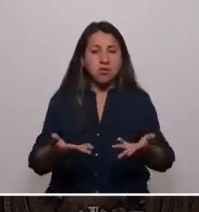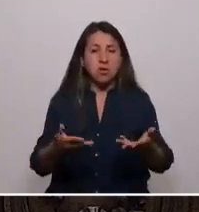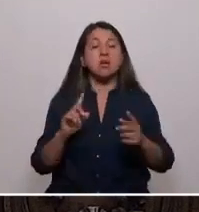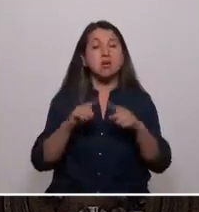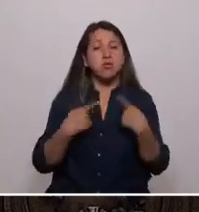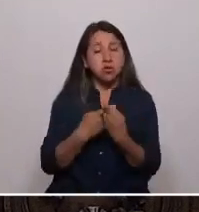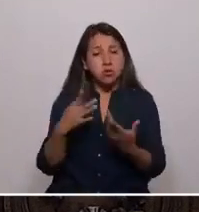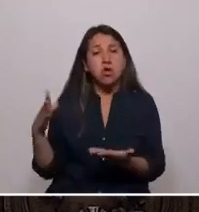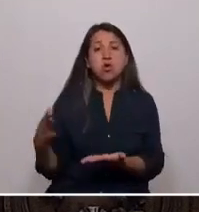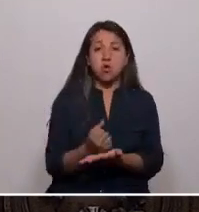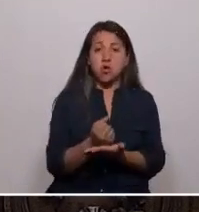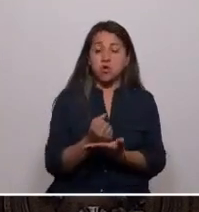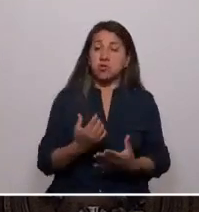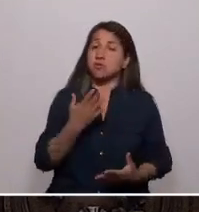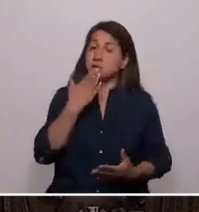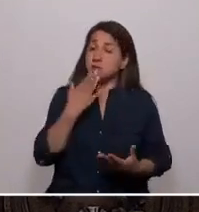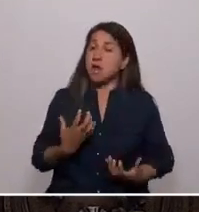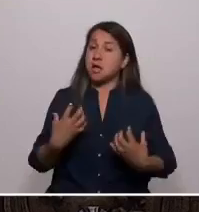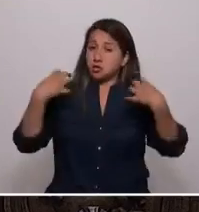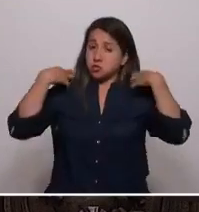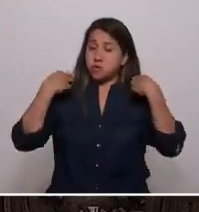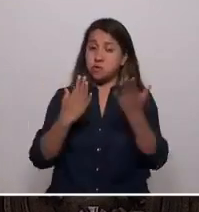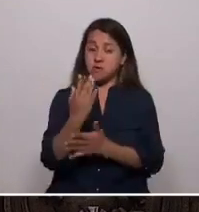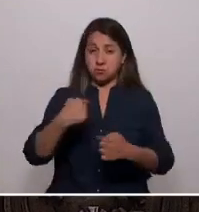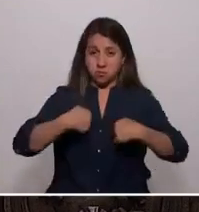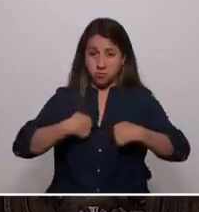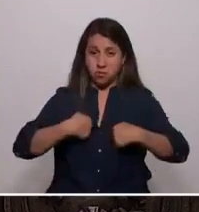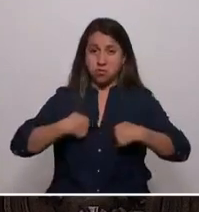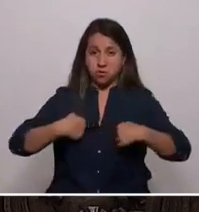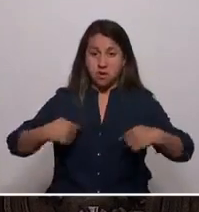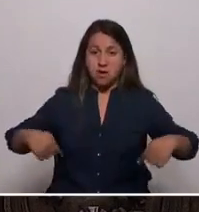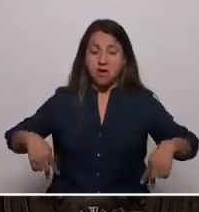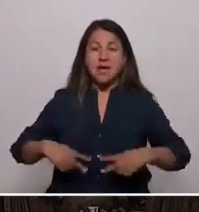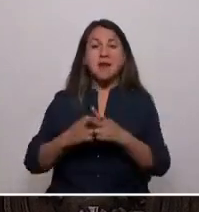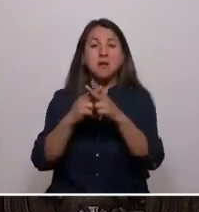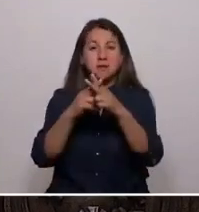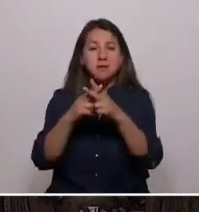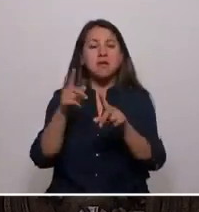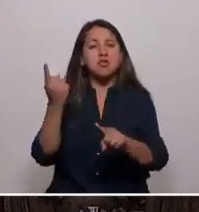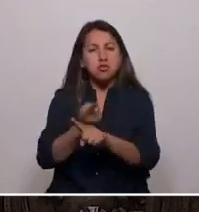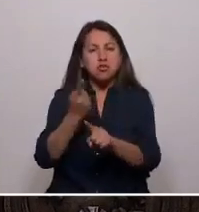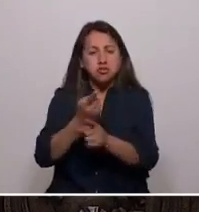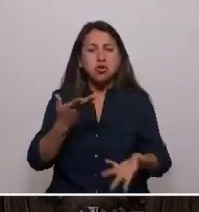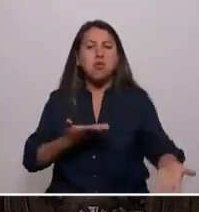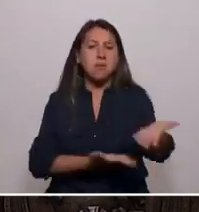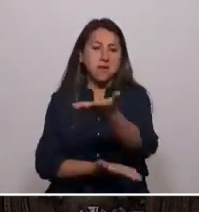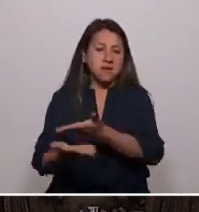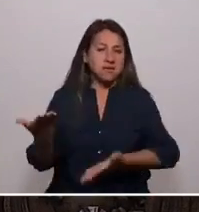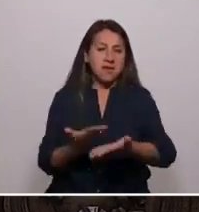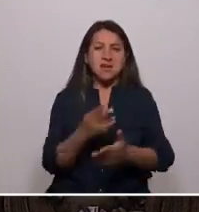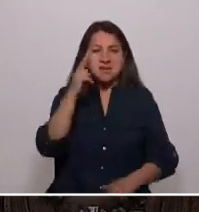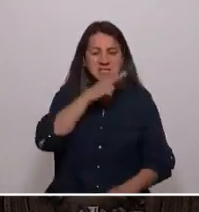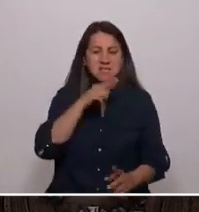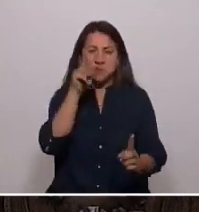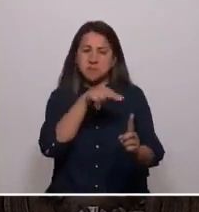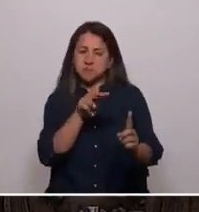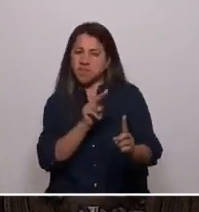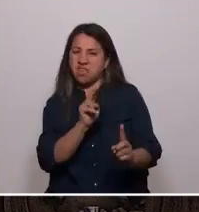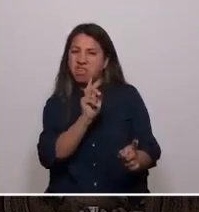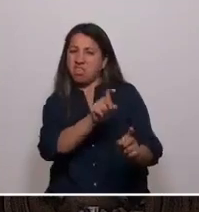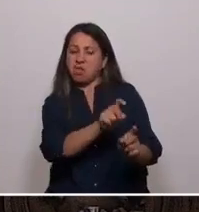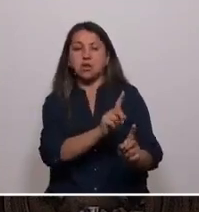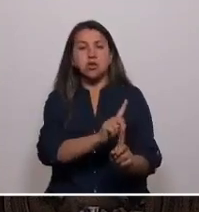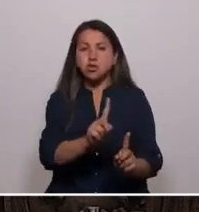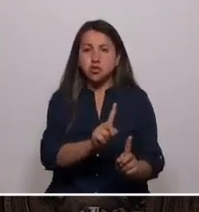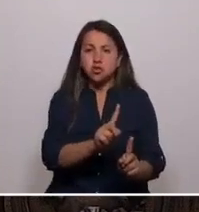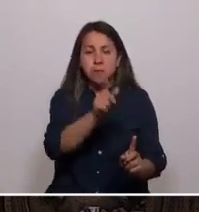pero también asumiendo, y parto por mí, nuestros también fracasos, a conversar, a dialogar sin prejuicios, a conversar con la persona, no